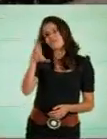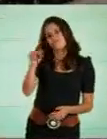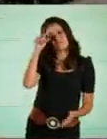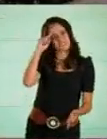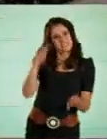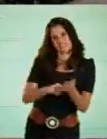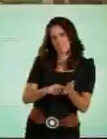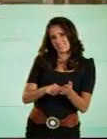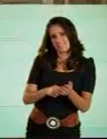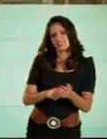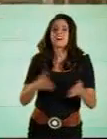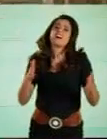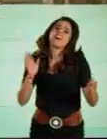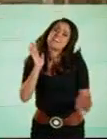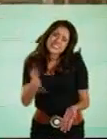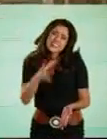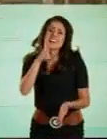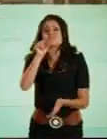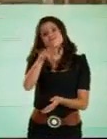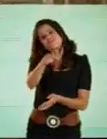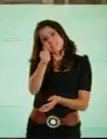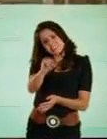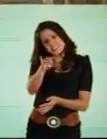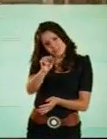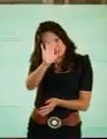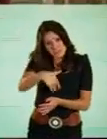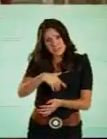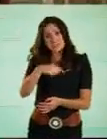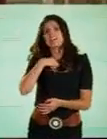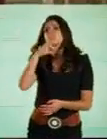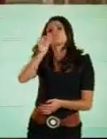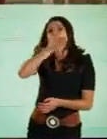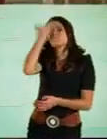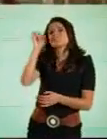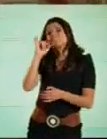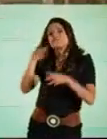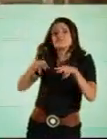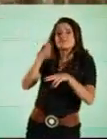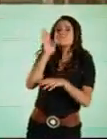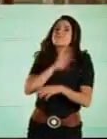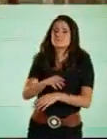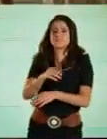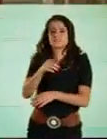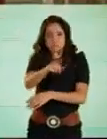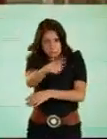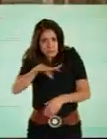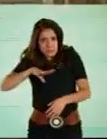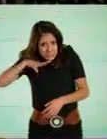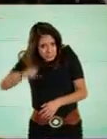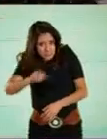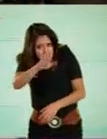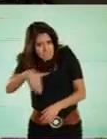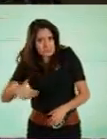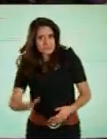No creo. Ay, anda, no seas así. Es que no sé si me salga. Pues inténtalo.